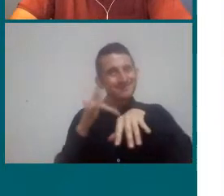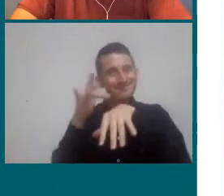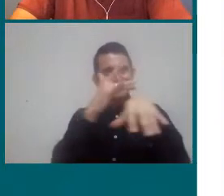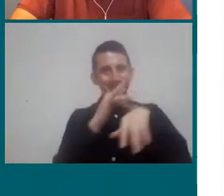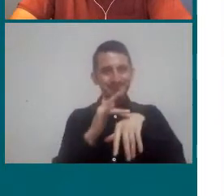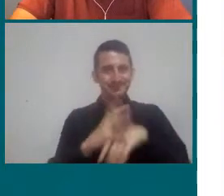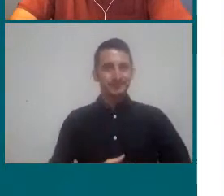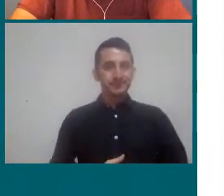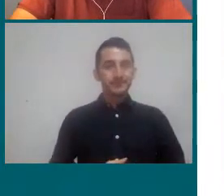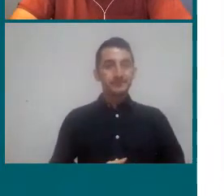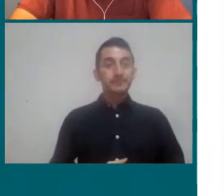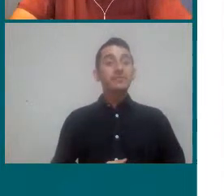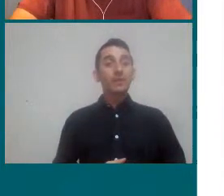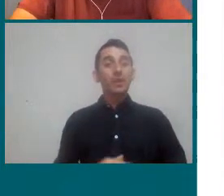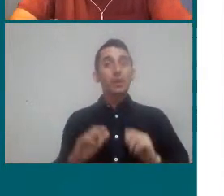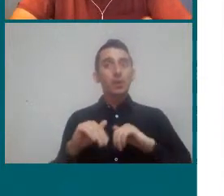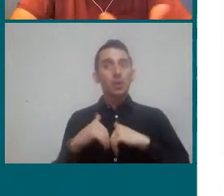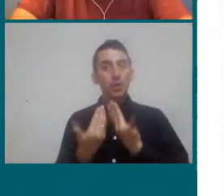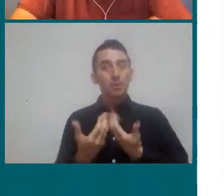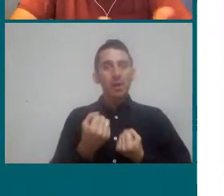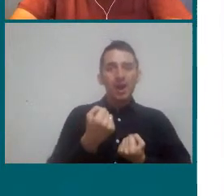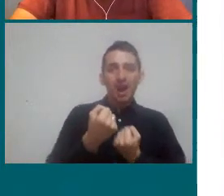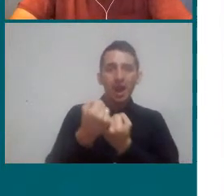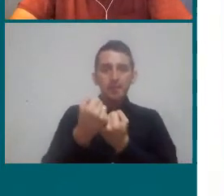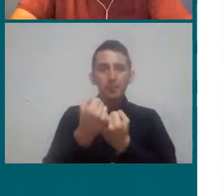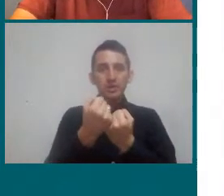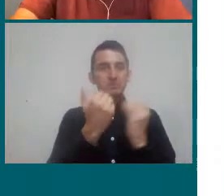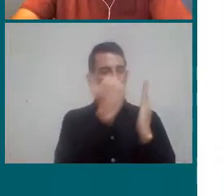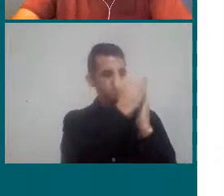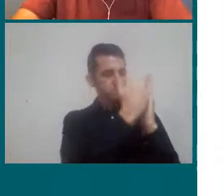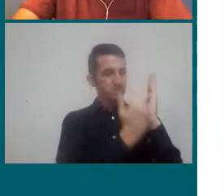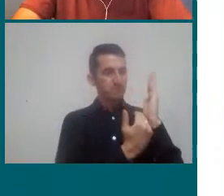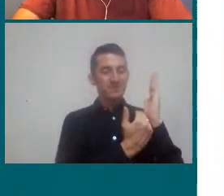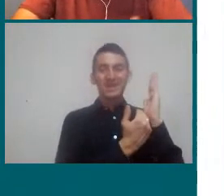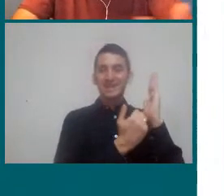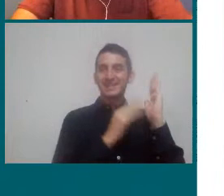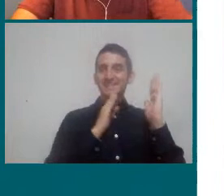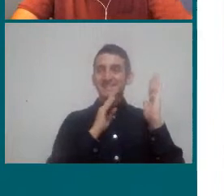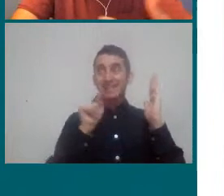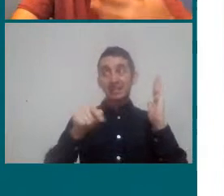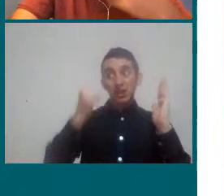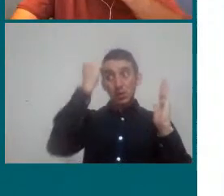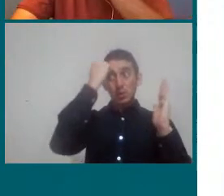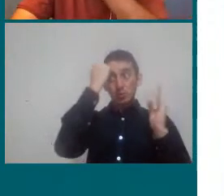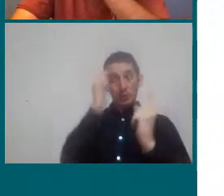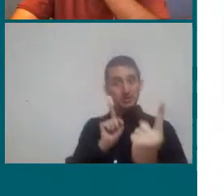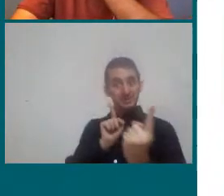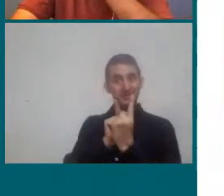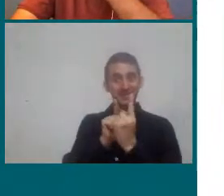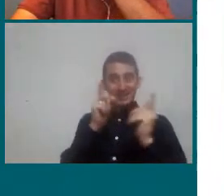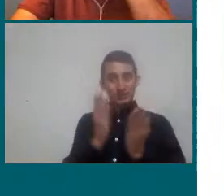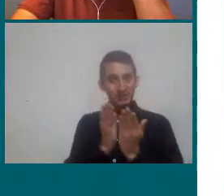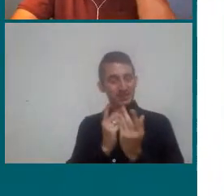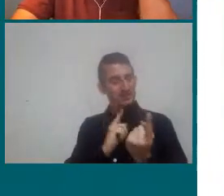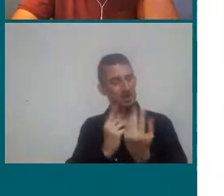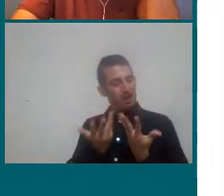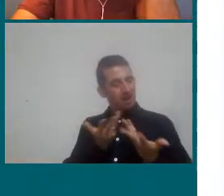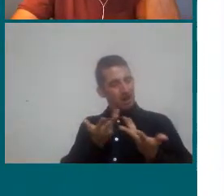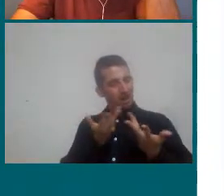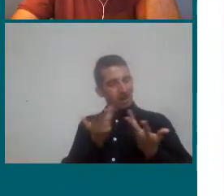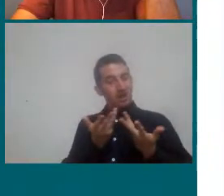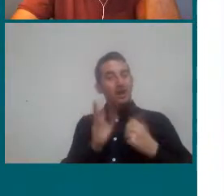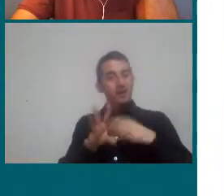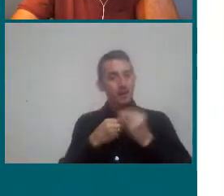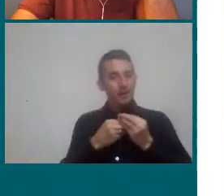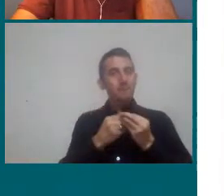Nos va a ayudar a colaborar, ¿vale?, y definir estos criterios entre profe y alumno. Y luego, por otro lado, nos tiene que ayudar a una progresión